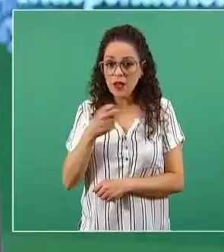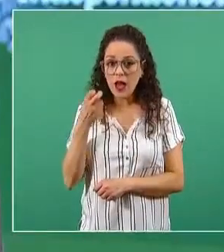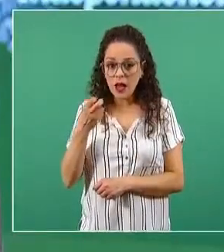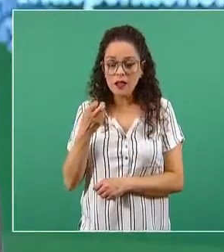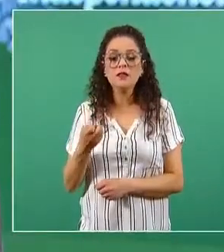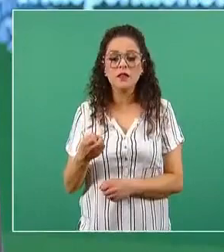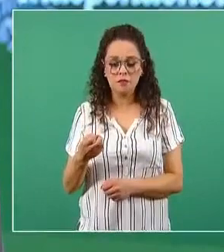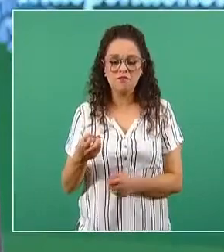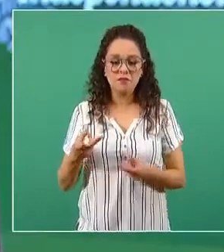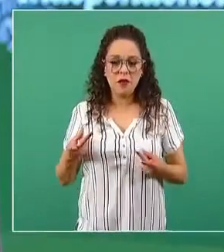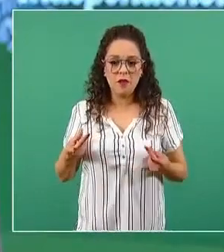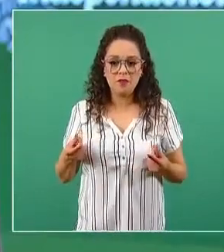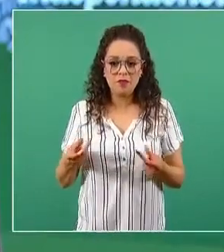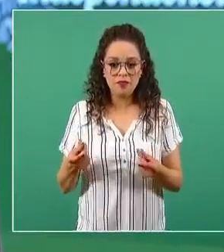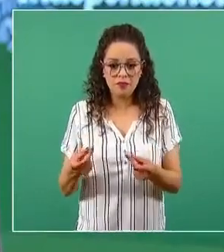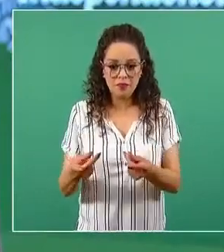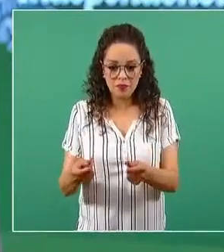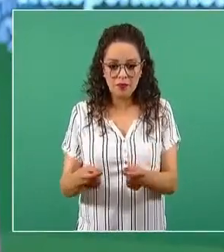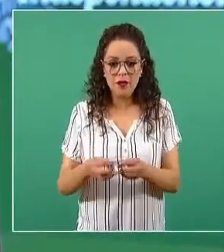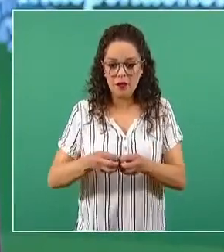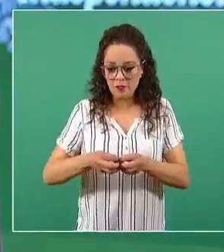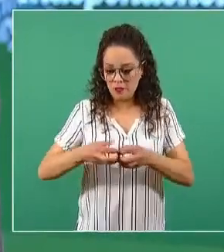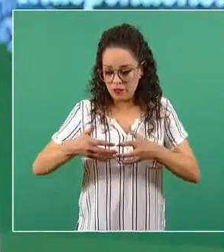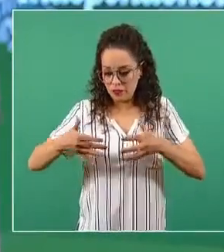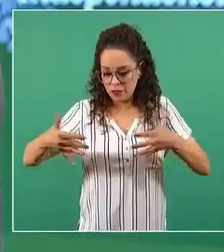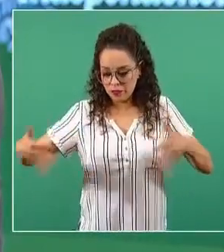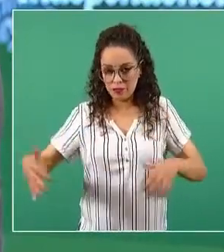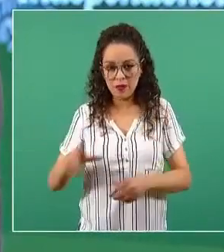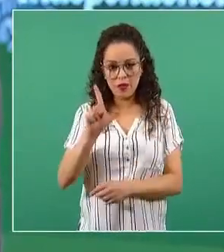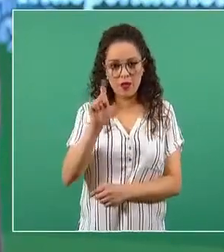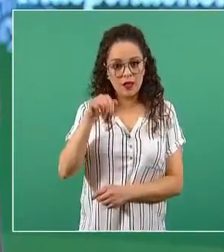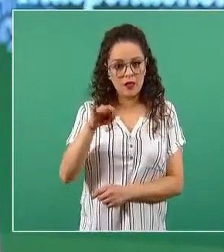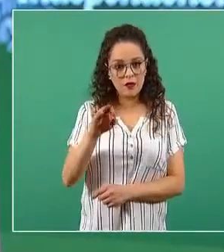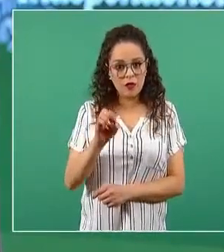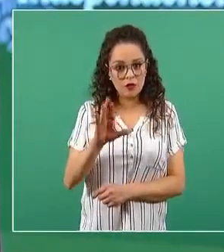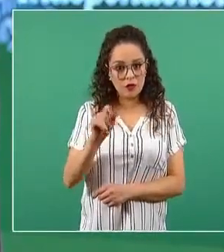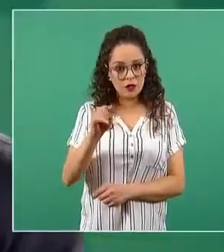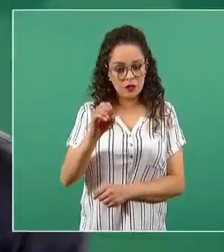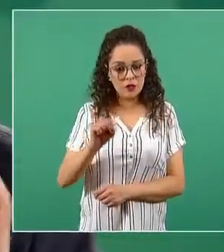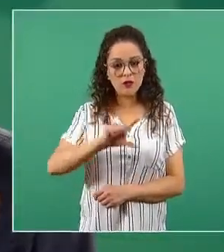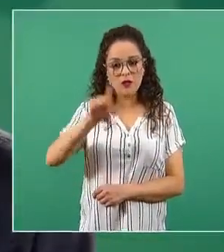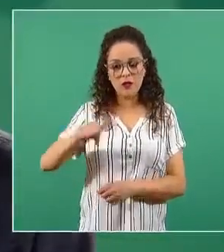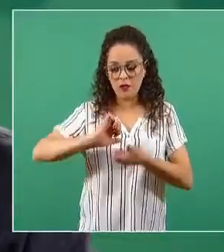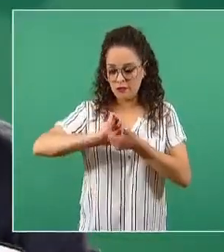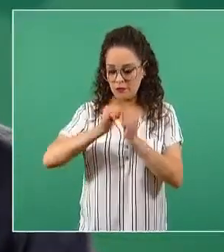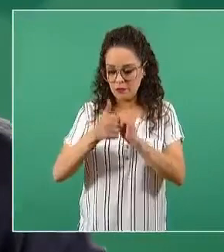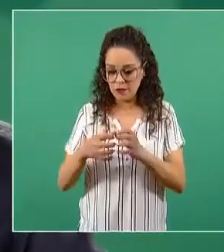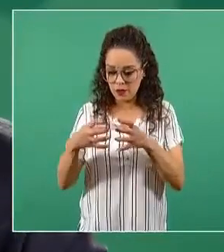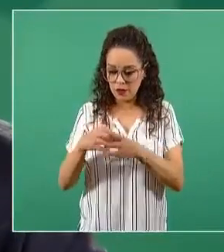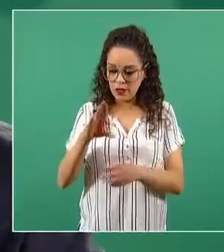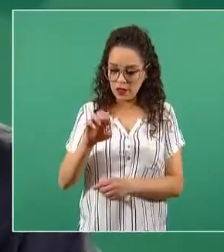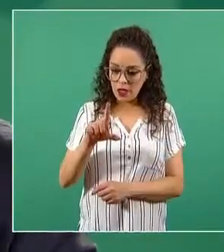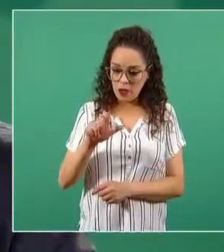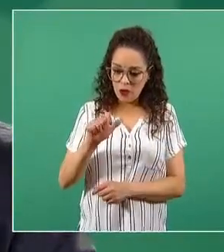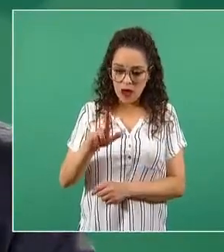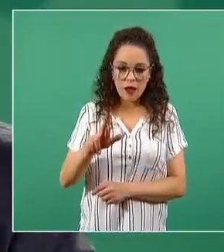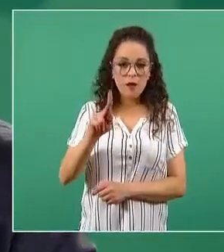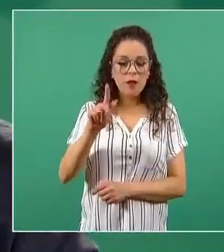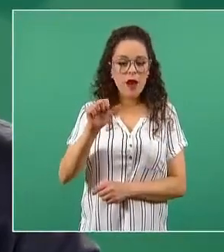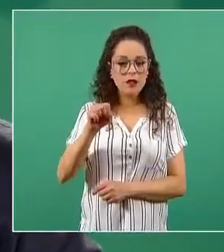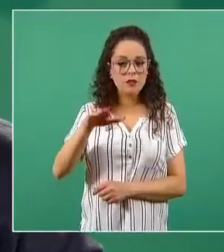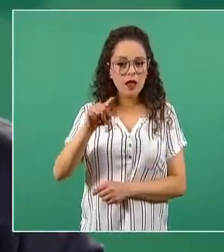la multiplicación de esos linfocitos B que se convertirán en células plasmáticas y fabricarán